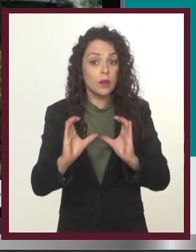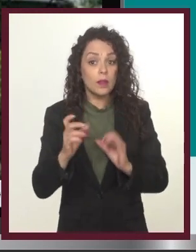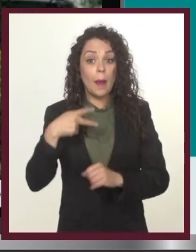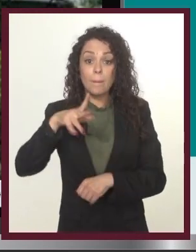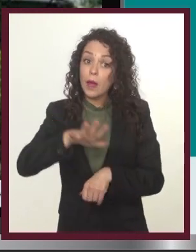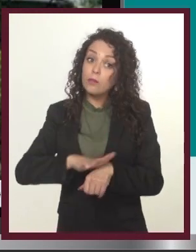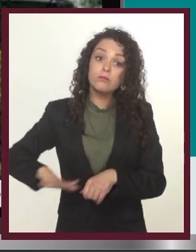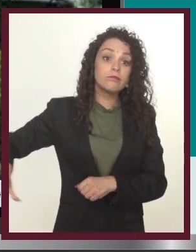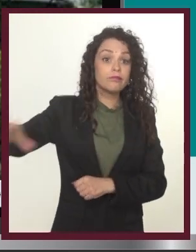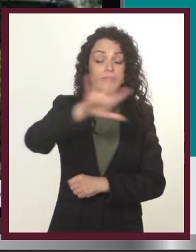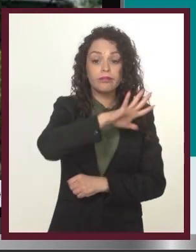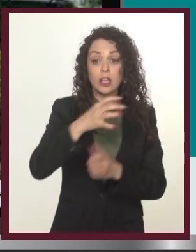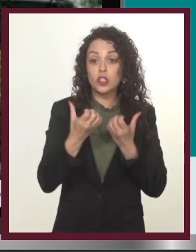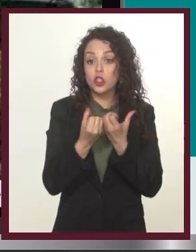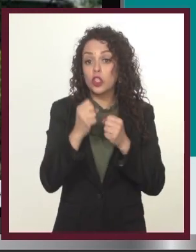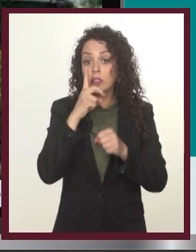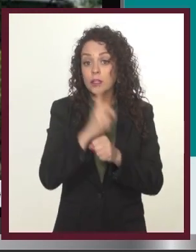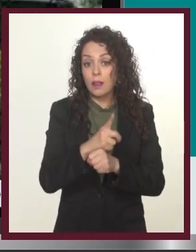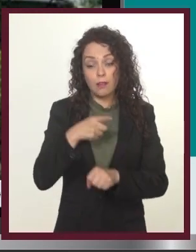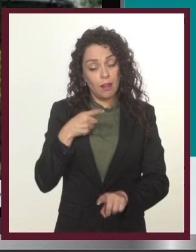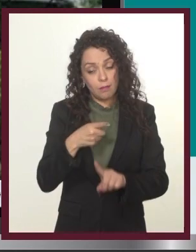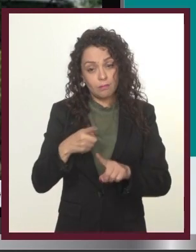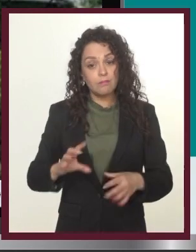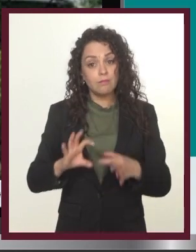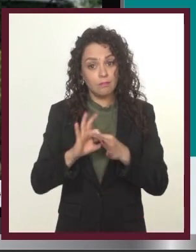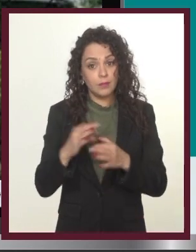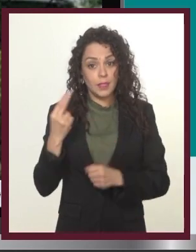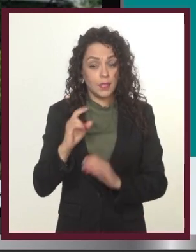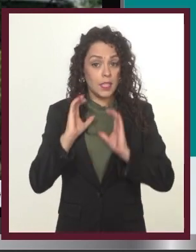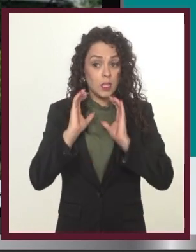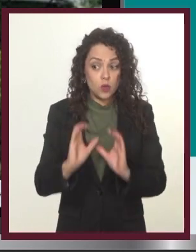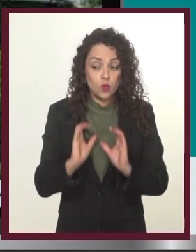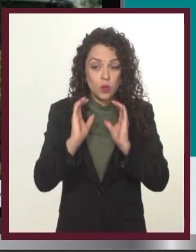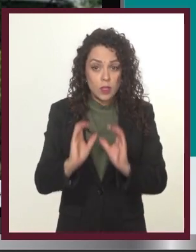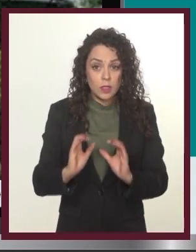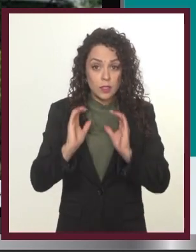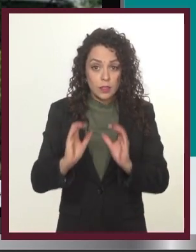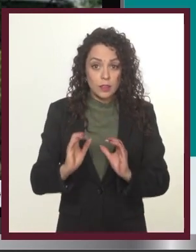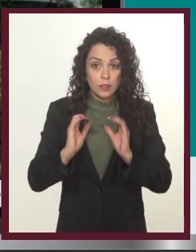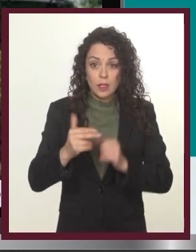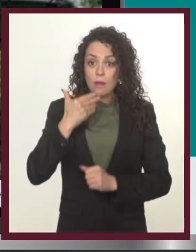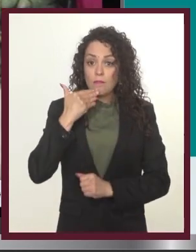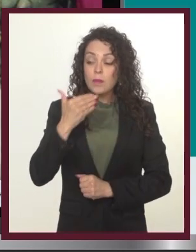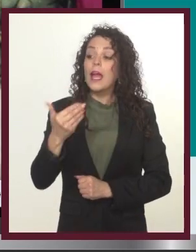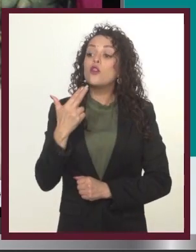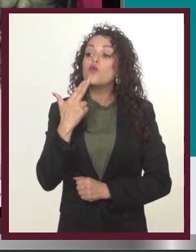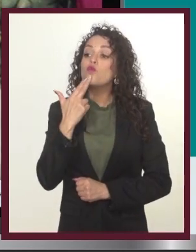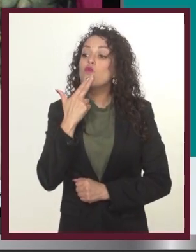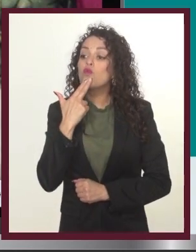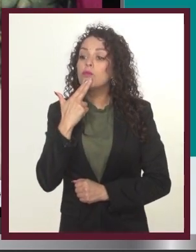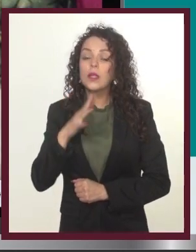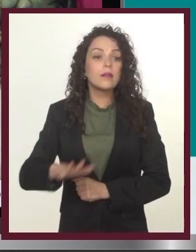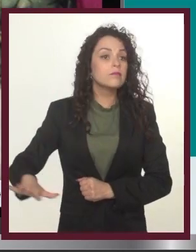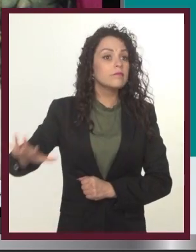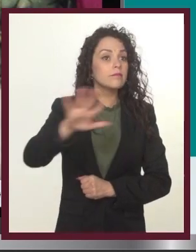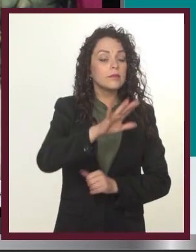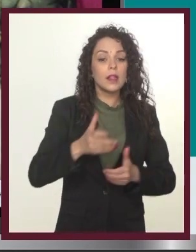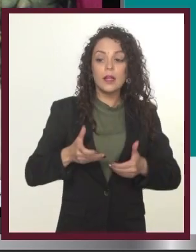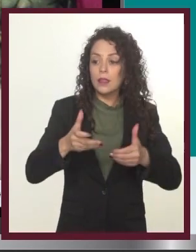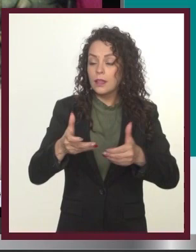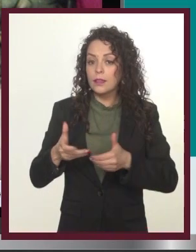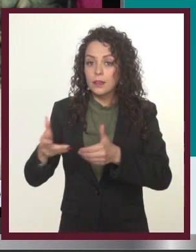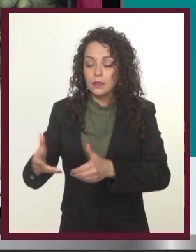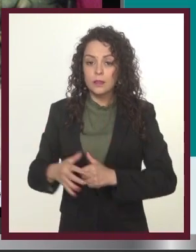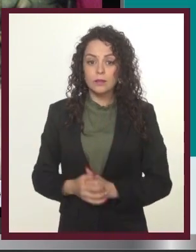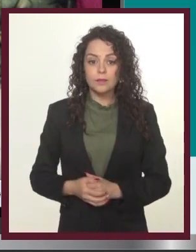es la sociedad la que le corresponde precisamente mantener bien, o sea, hacer un uso adecuado, no un uso excesivo,